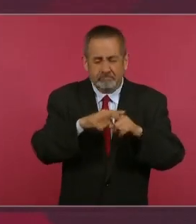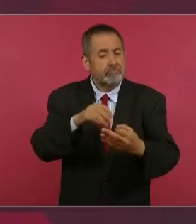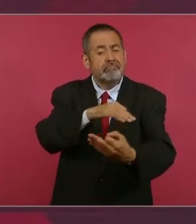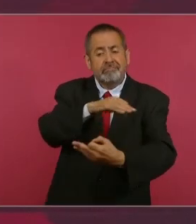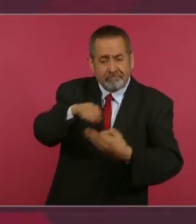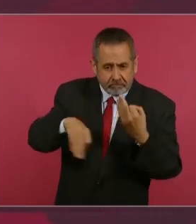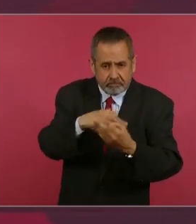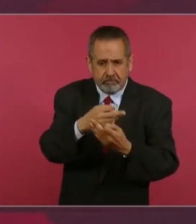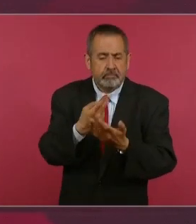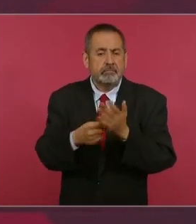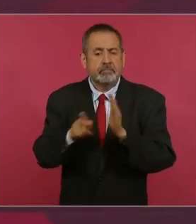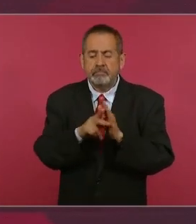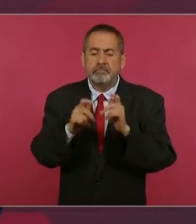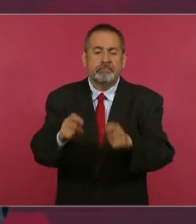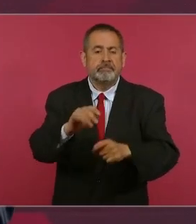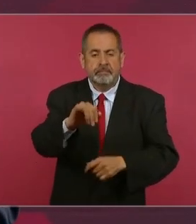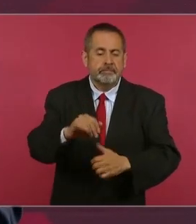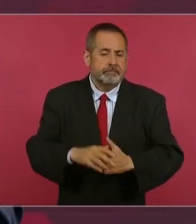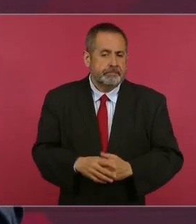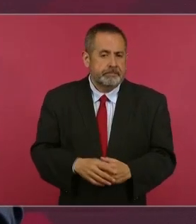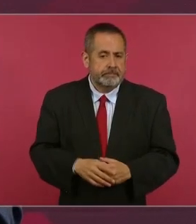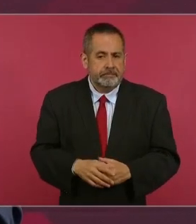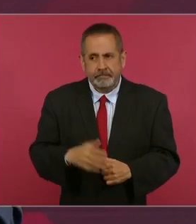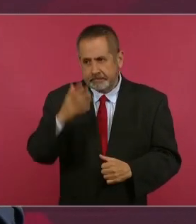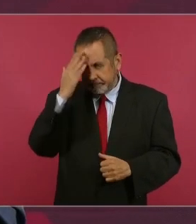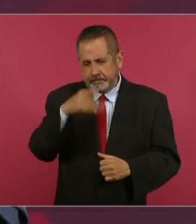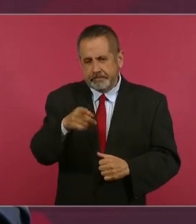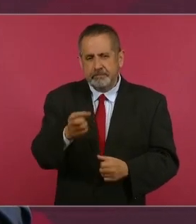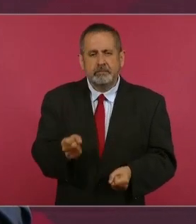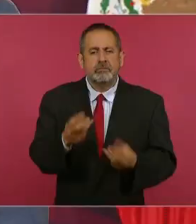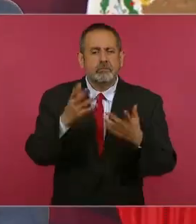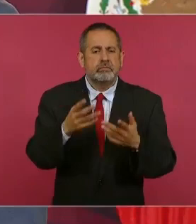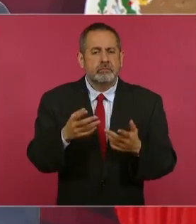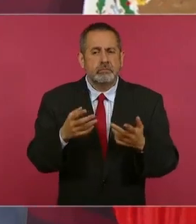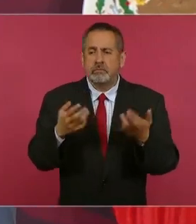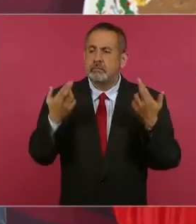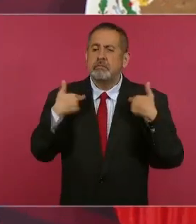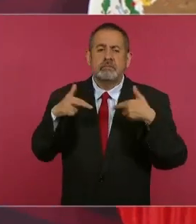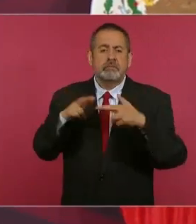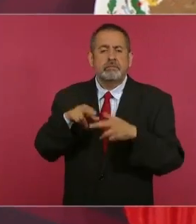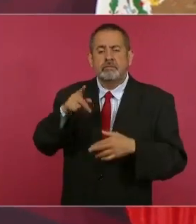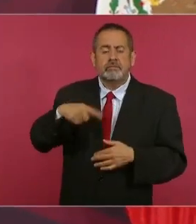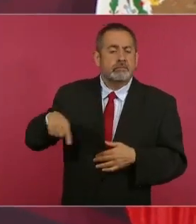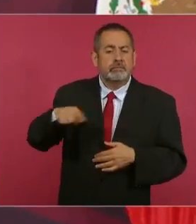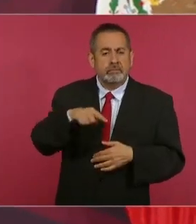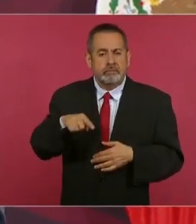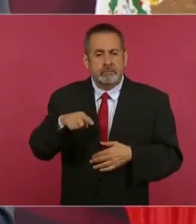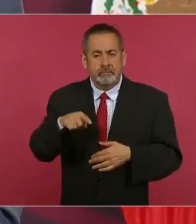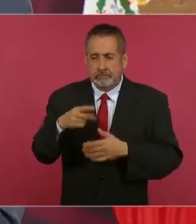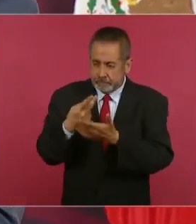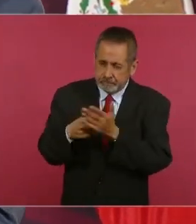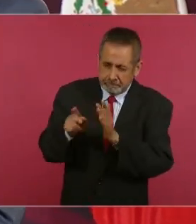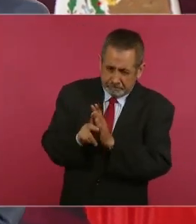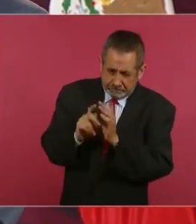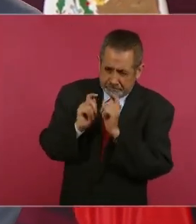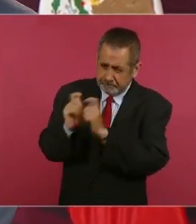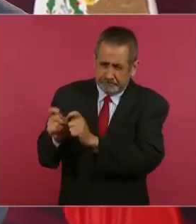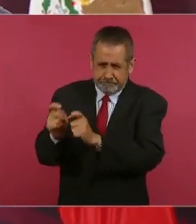todos. ¿Saben cuántos maestros ¿Hemos